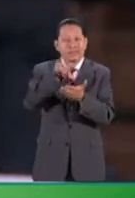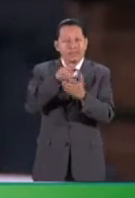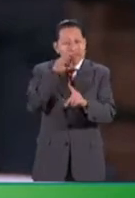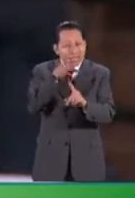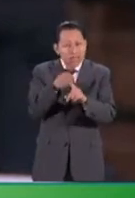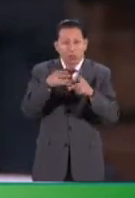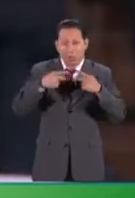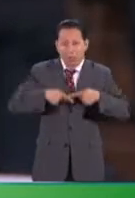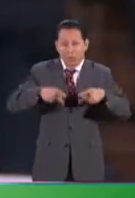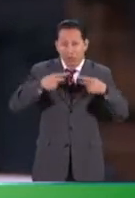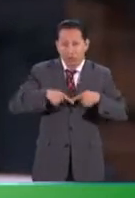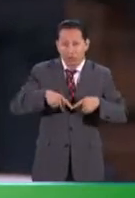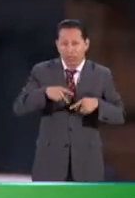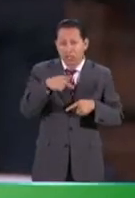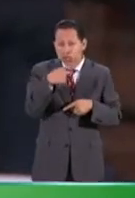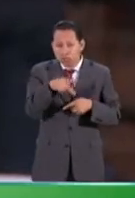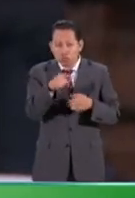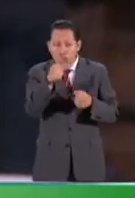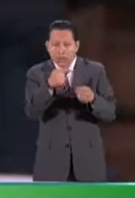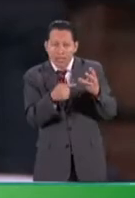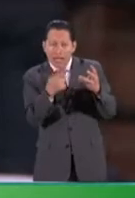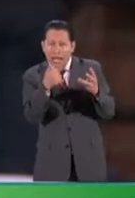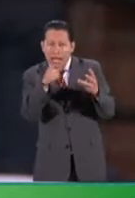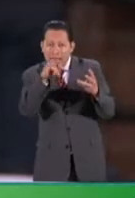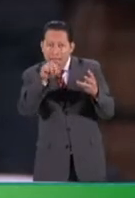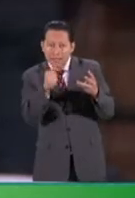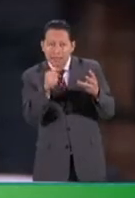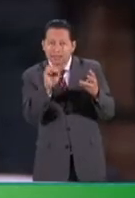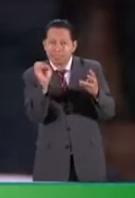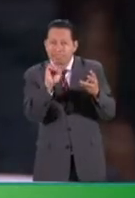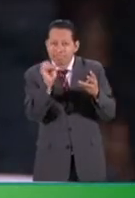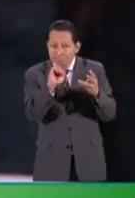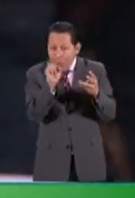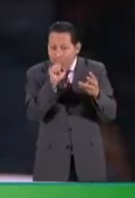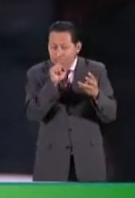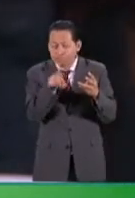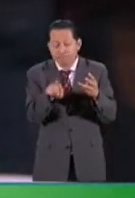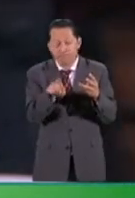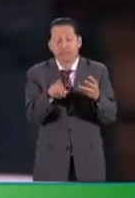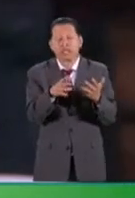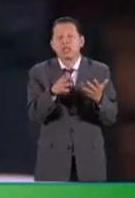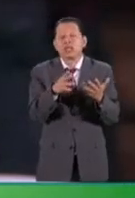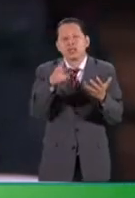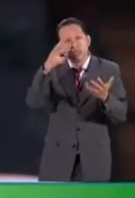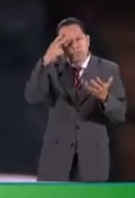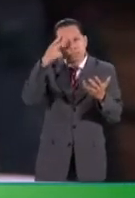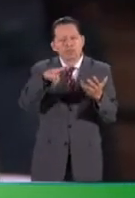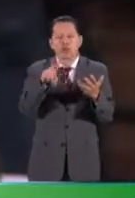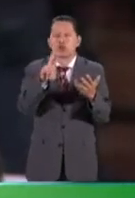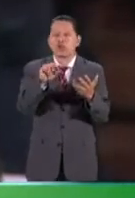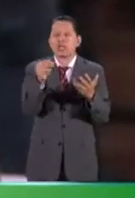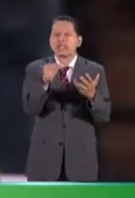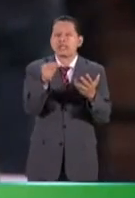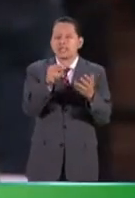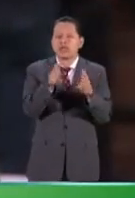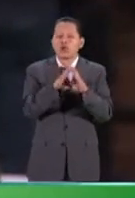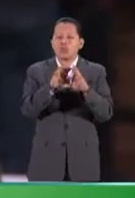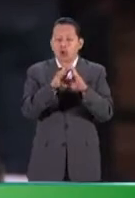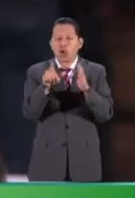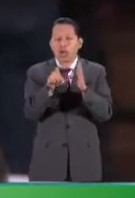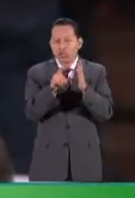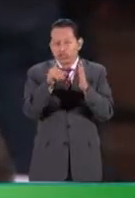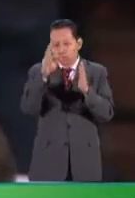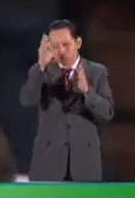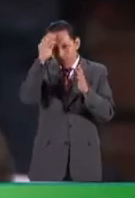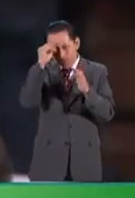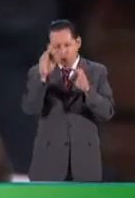el ciudadano y sus garantías inscritas en las leyes son secundarias. México no necesita una elección de